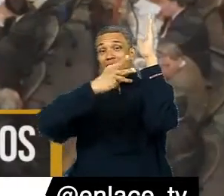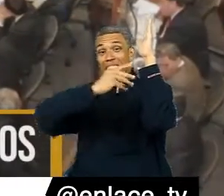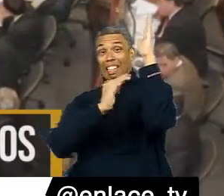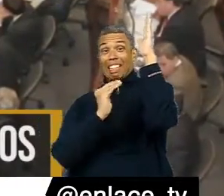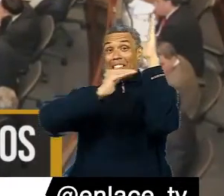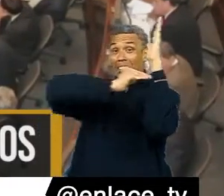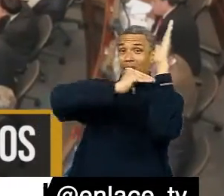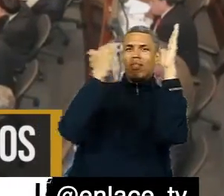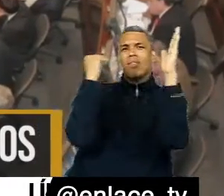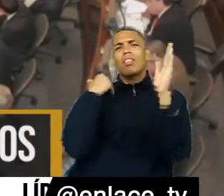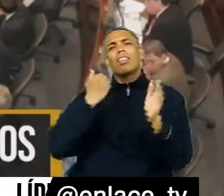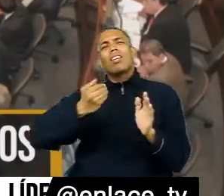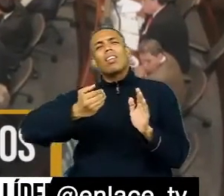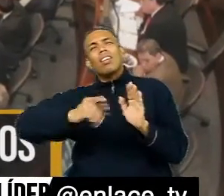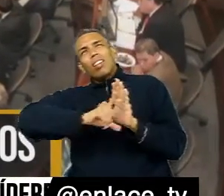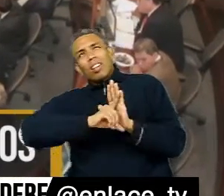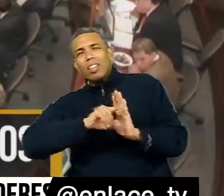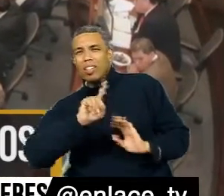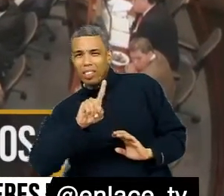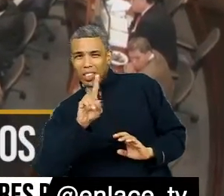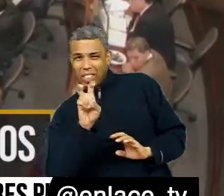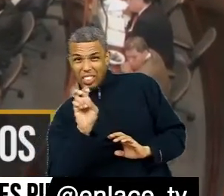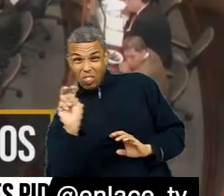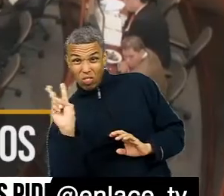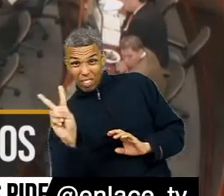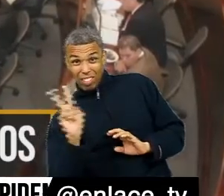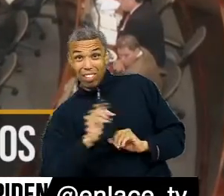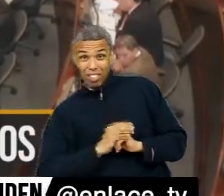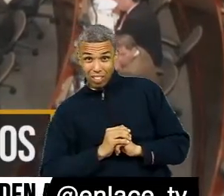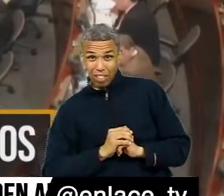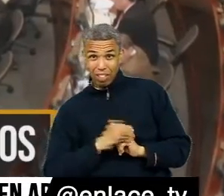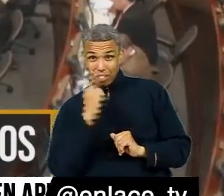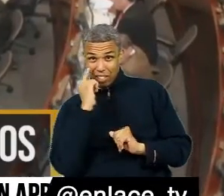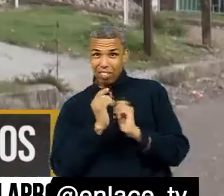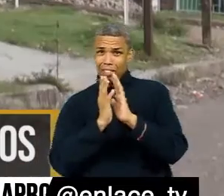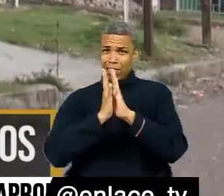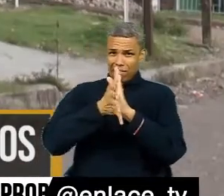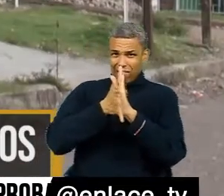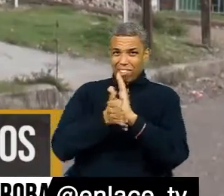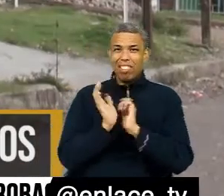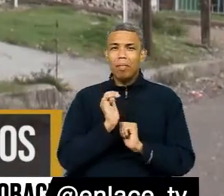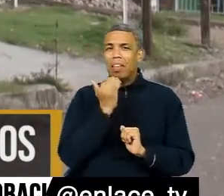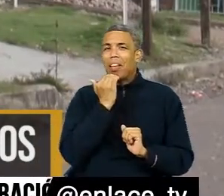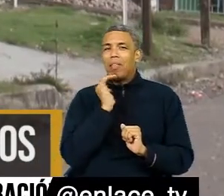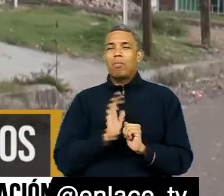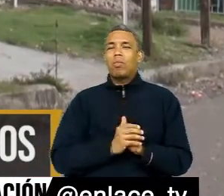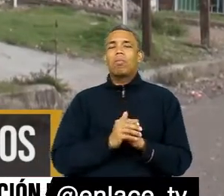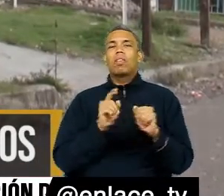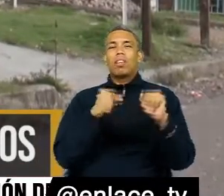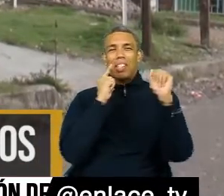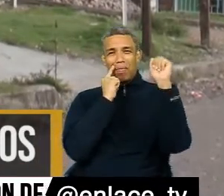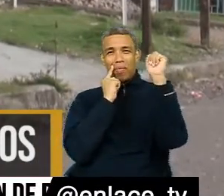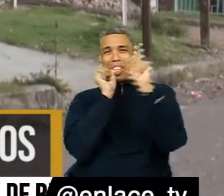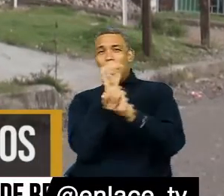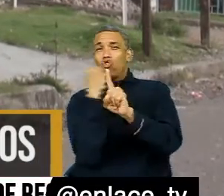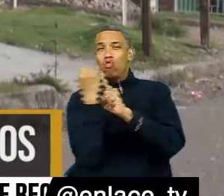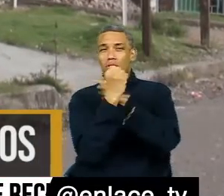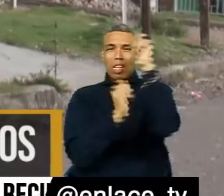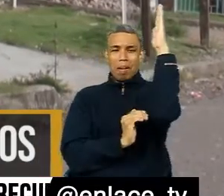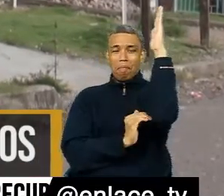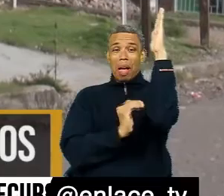de 1994 en el sentido de eliminar el cobro por reconexión y reinstalación de servicios públicos domiciliarios siempre y cuando el servicio haya